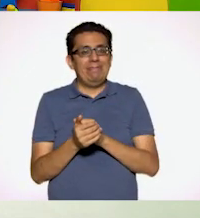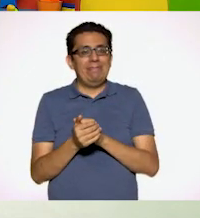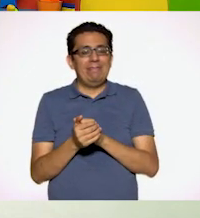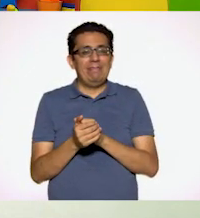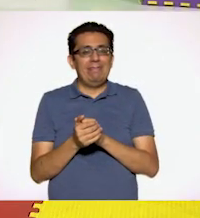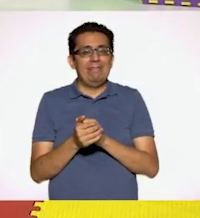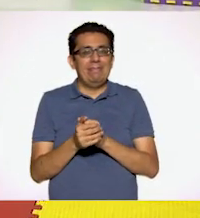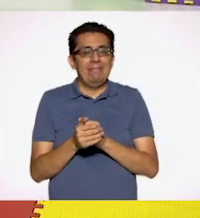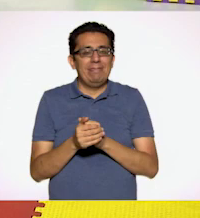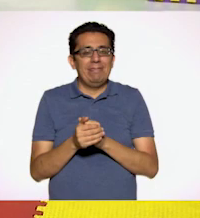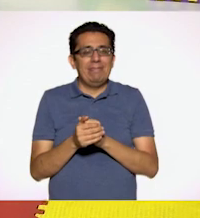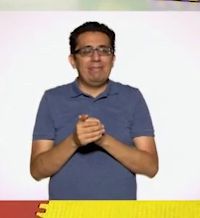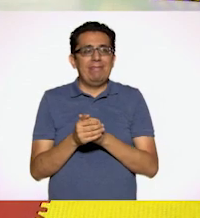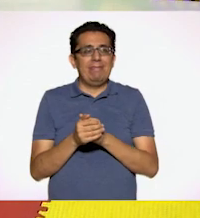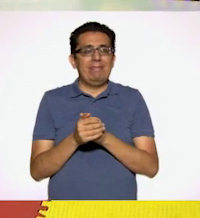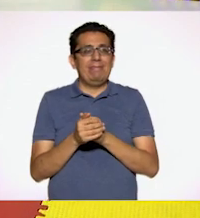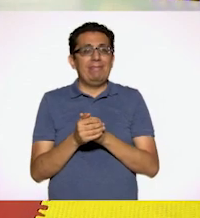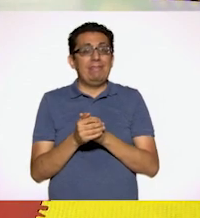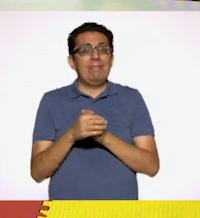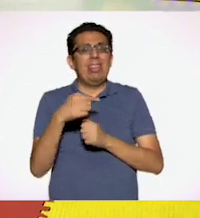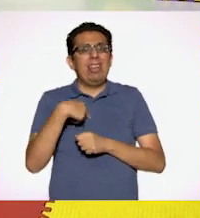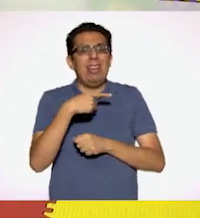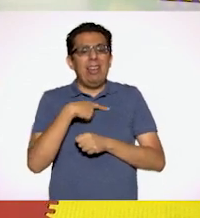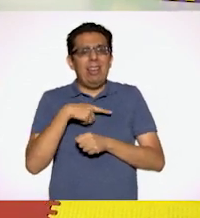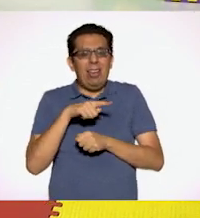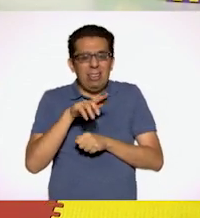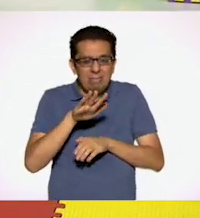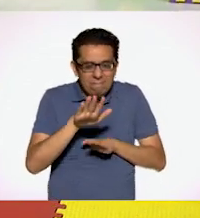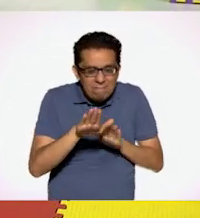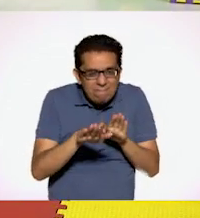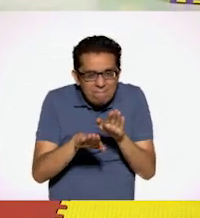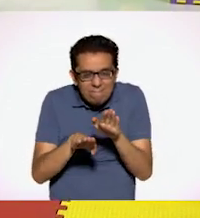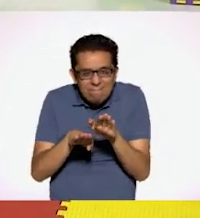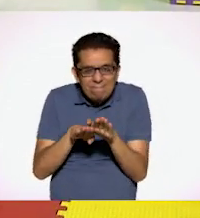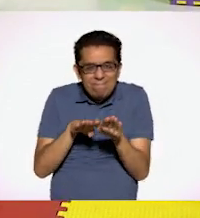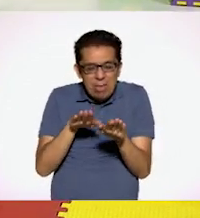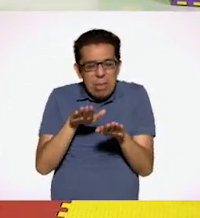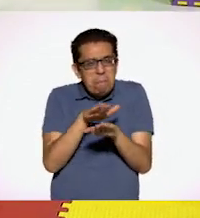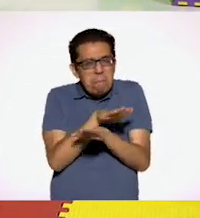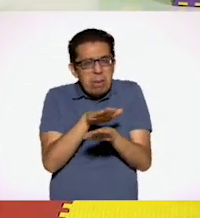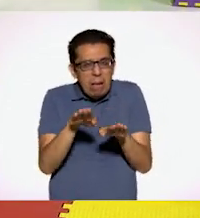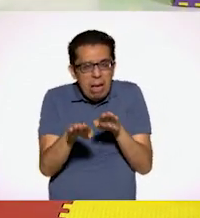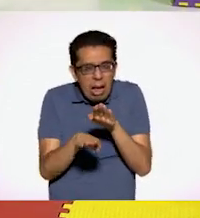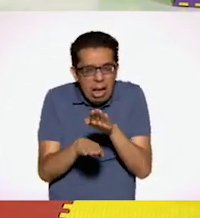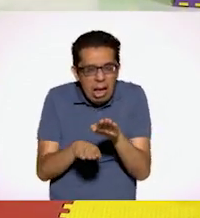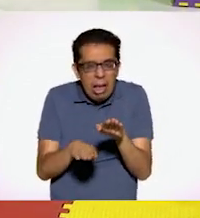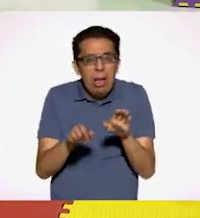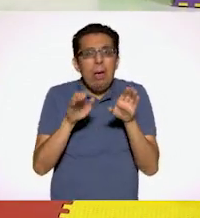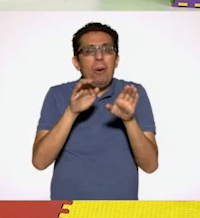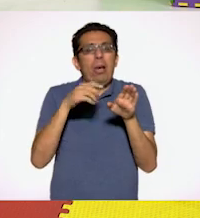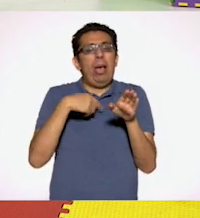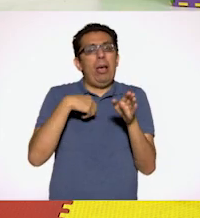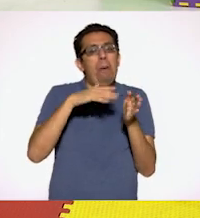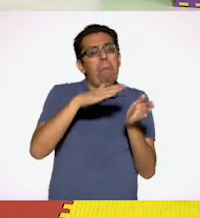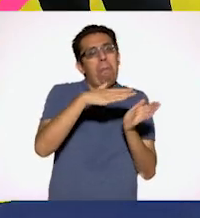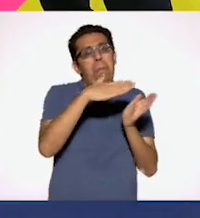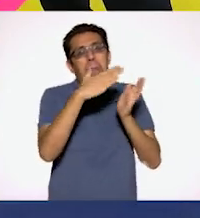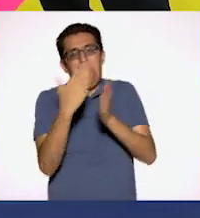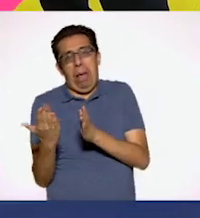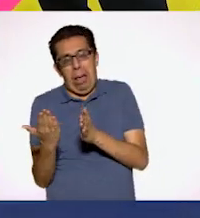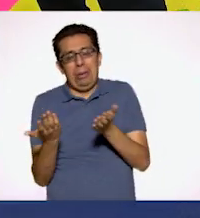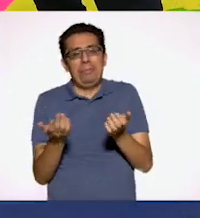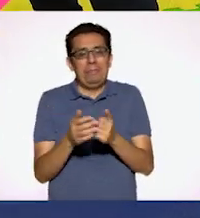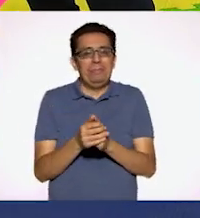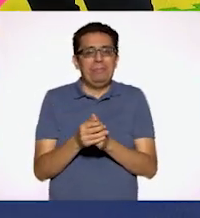voy. Me tengo que arrastrar muy bien al ras del piso. Sí, si no me vas a tirar. Y adiós, puente.